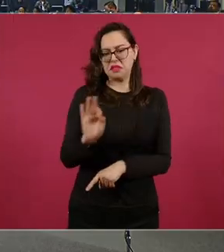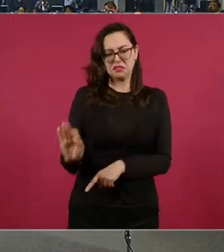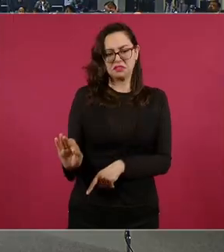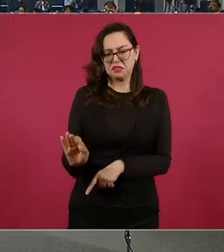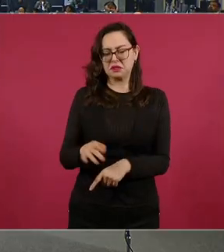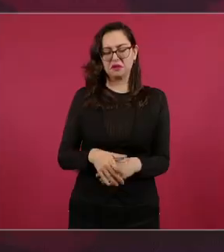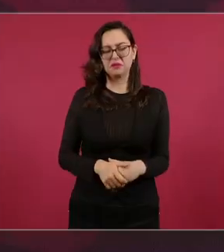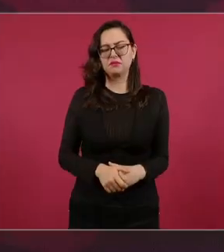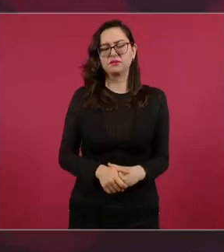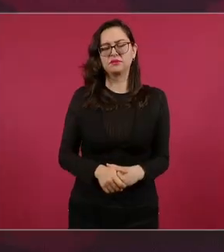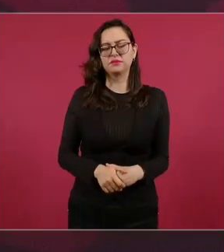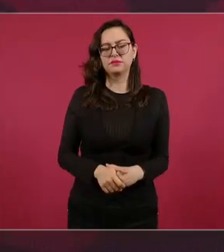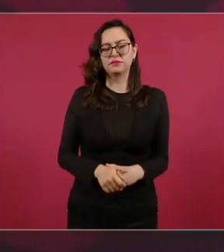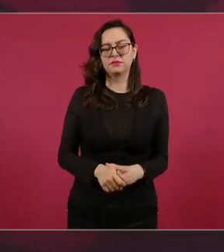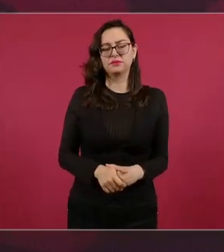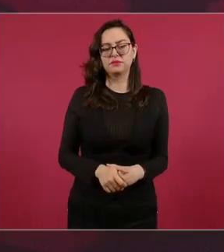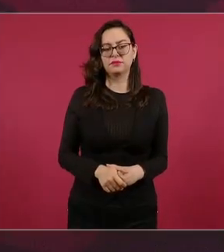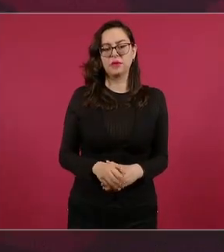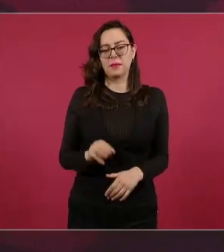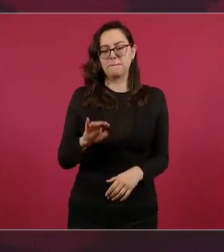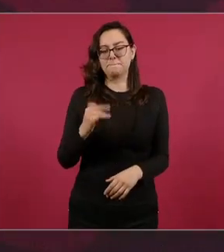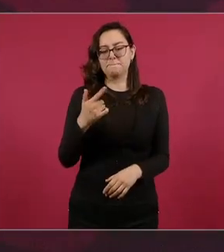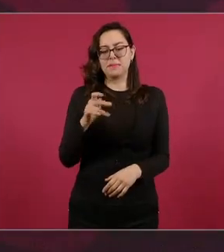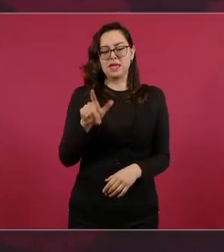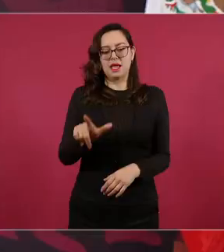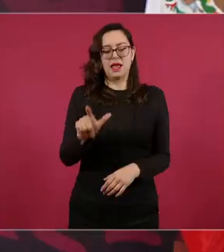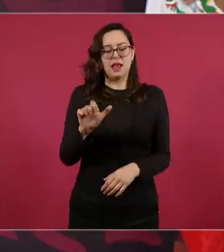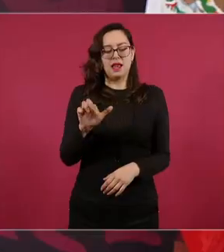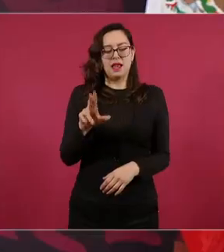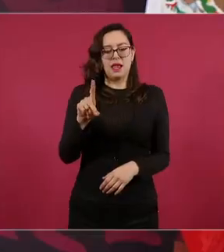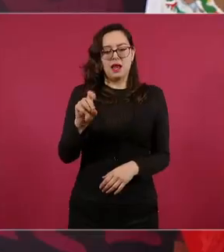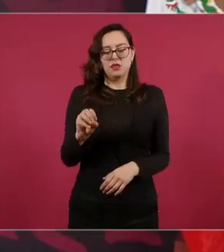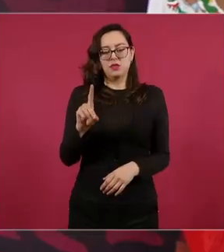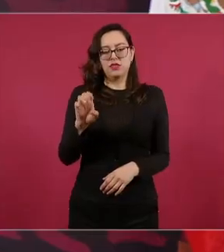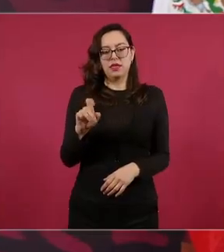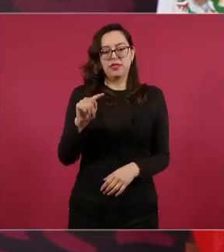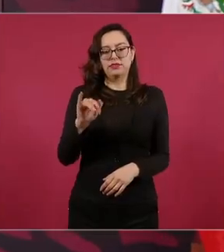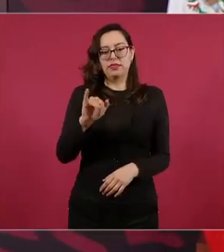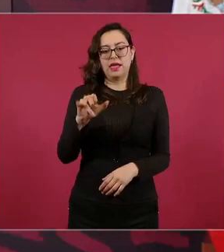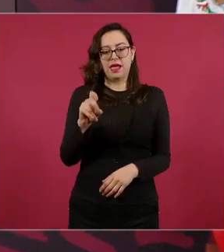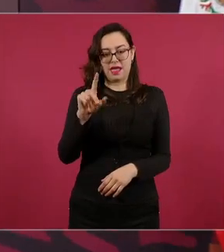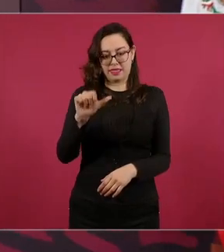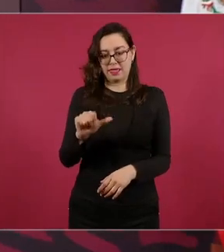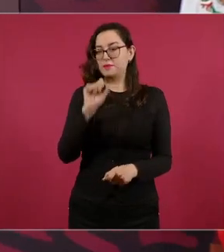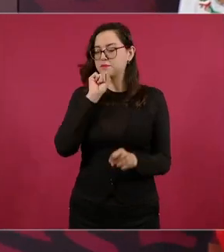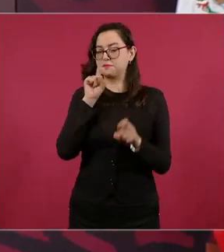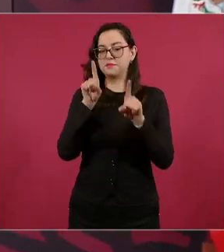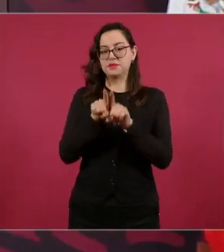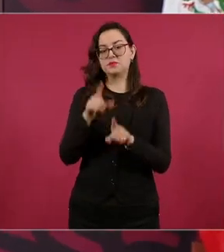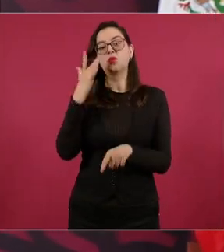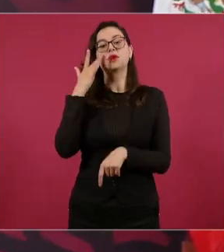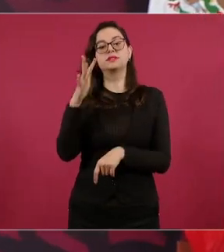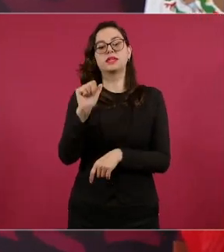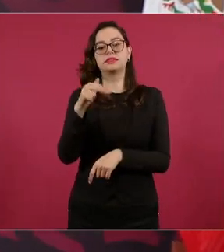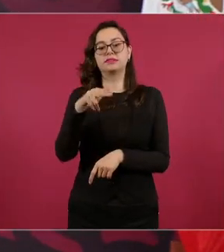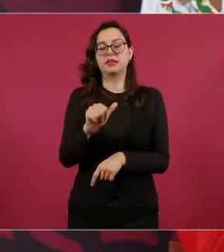de Miguel Herdo de Tejada a Santana y le dice no venga